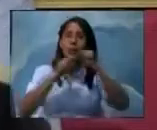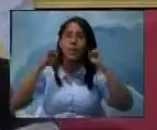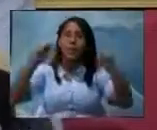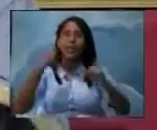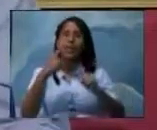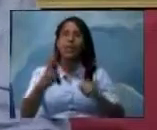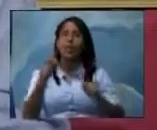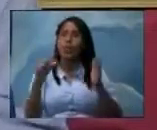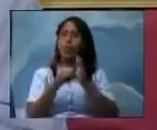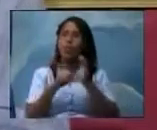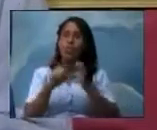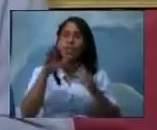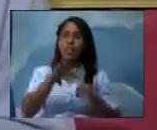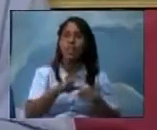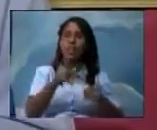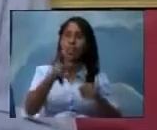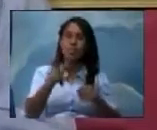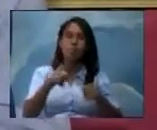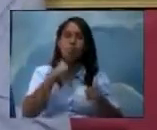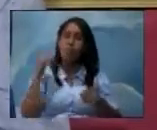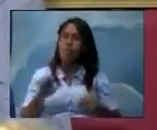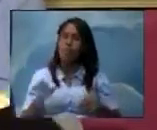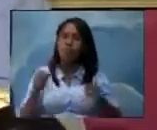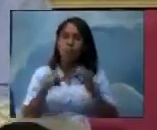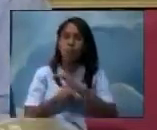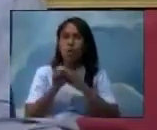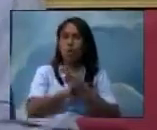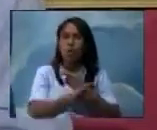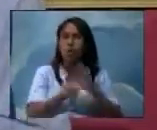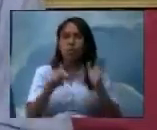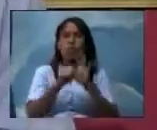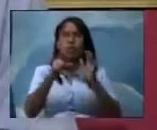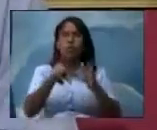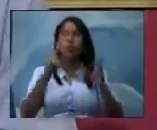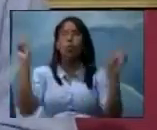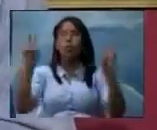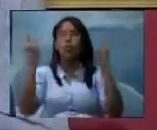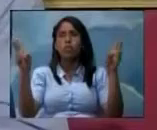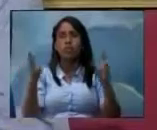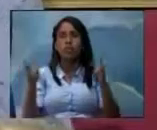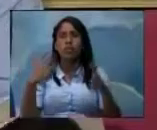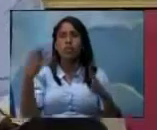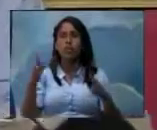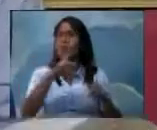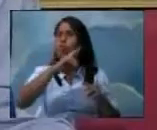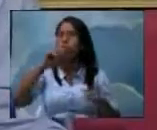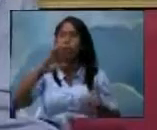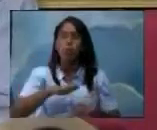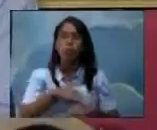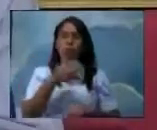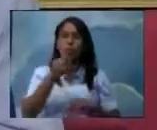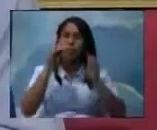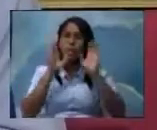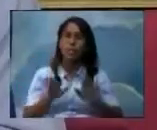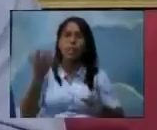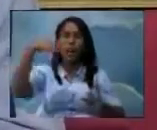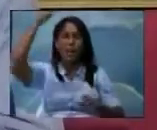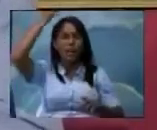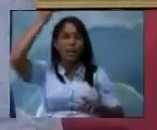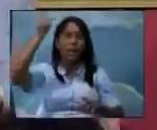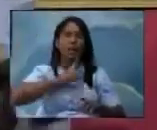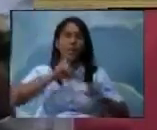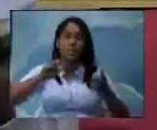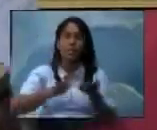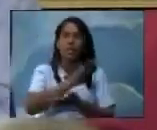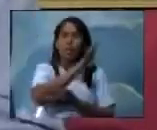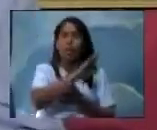le dijo, ¿dónde está, oh muerte, tu aguijón? ¿Y dónde, oh sepulcro, tu victoria? Que no has podido detener al Rey de Gloria.